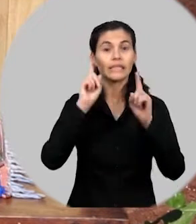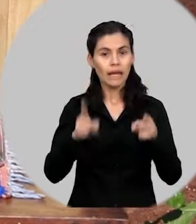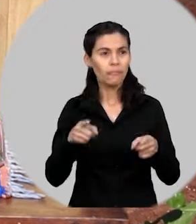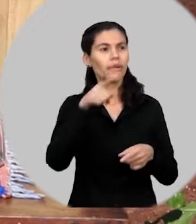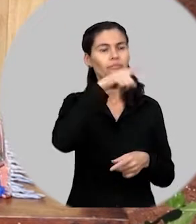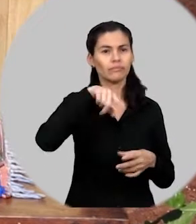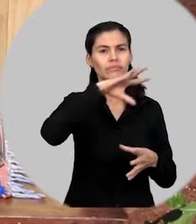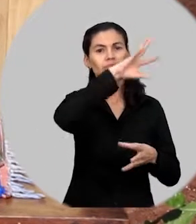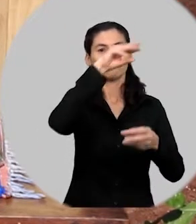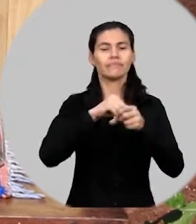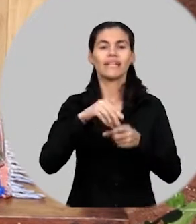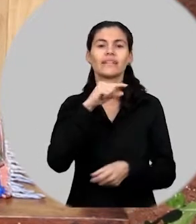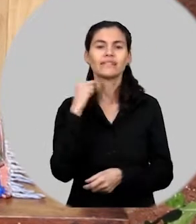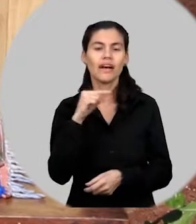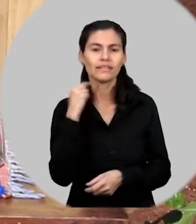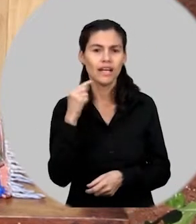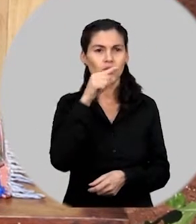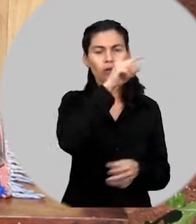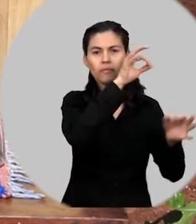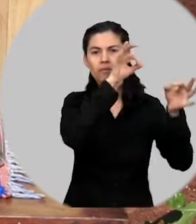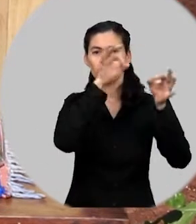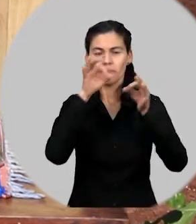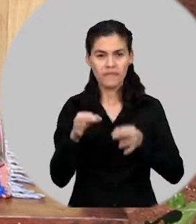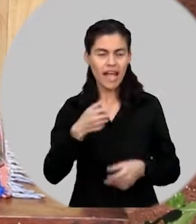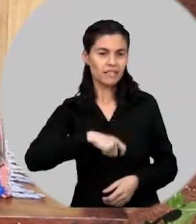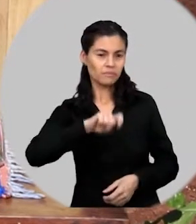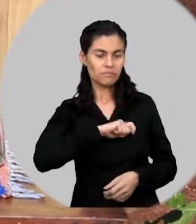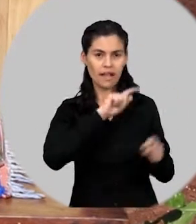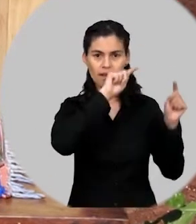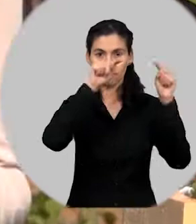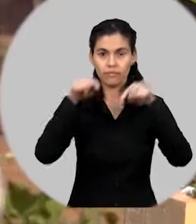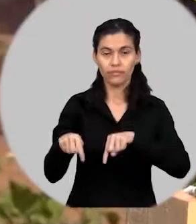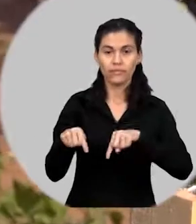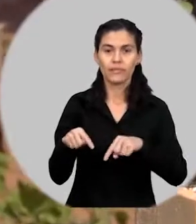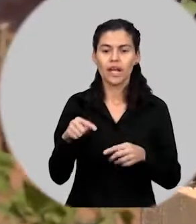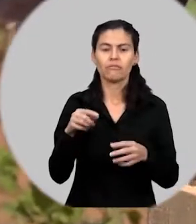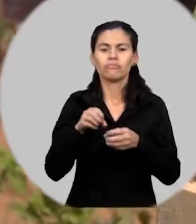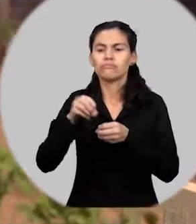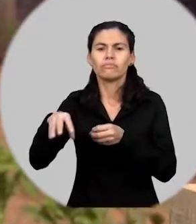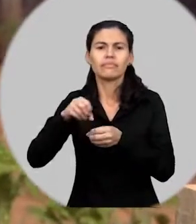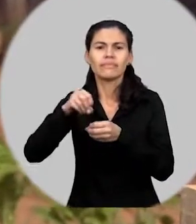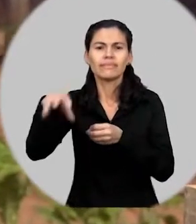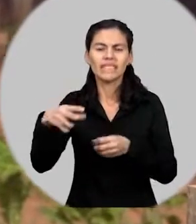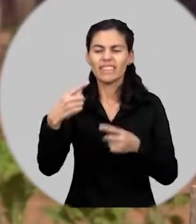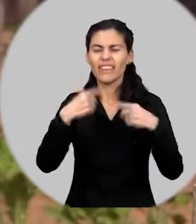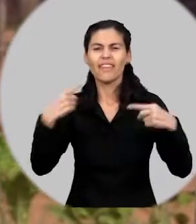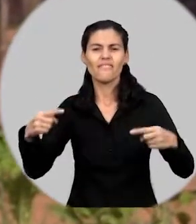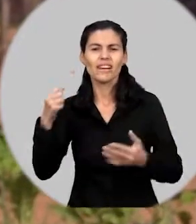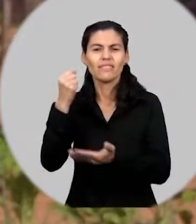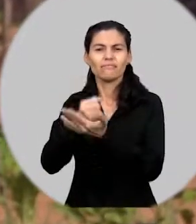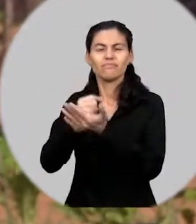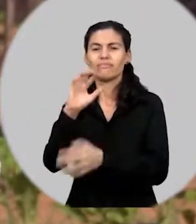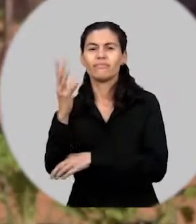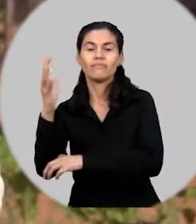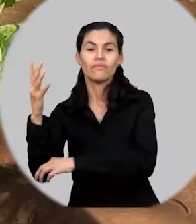se sumaron las actividades de los sacerdotes que llegaron con la colonización española. El cultivo de estas